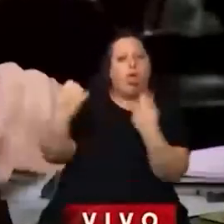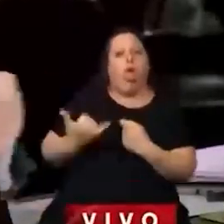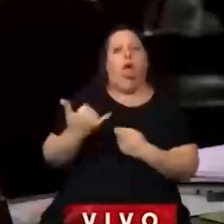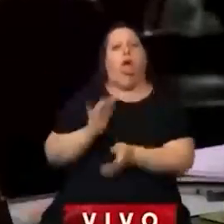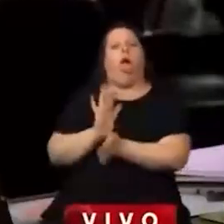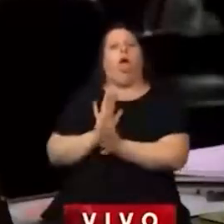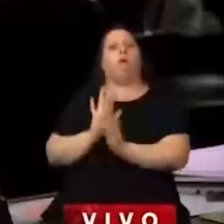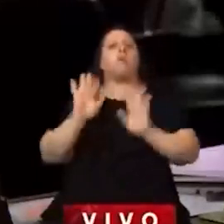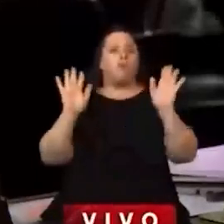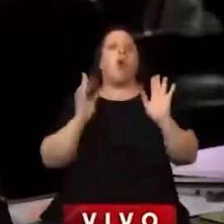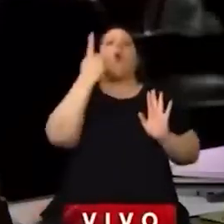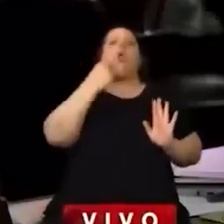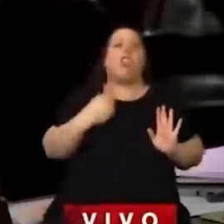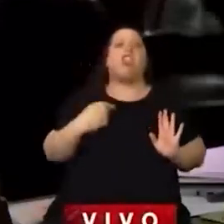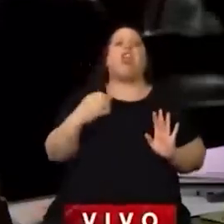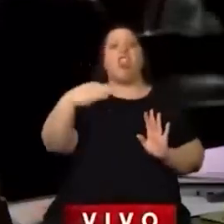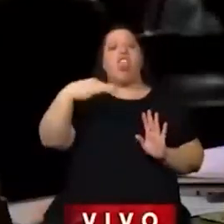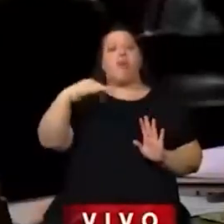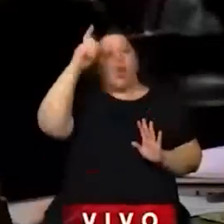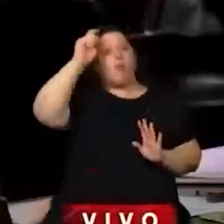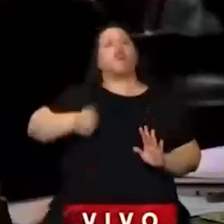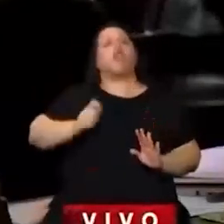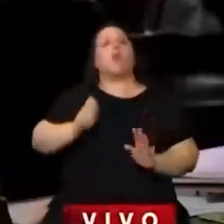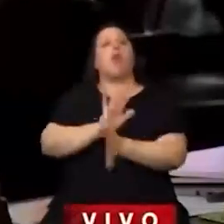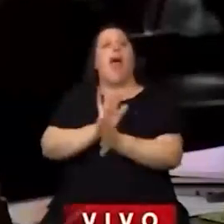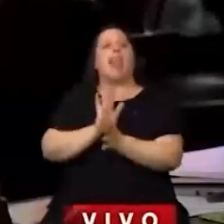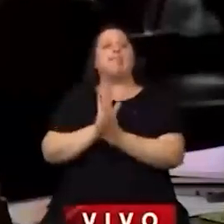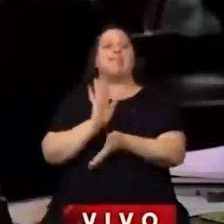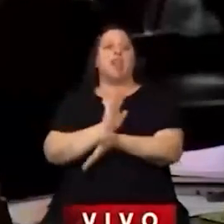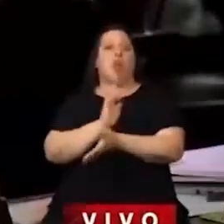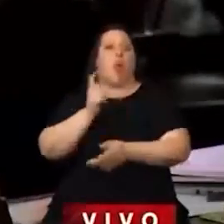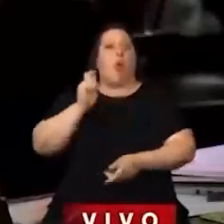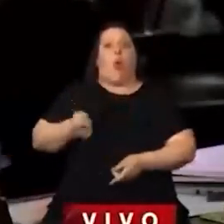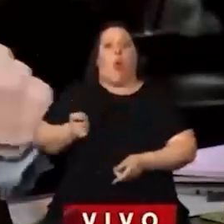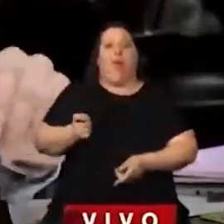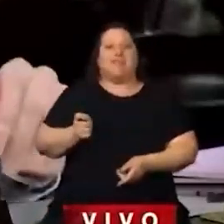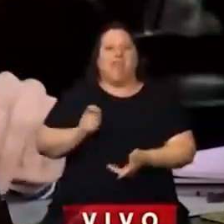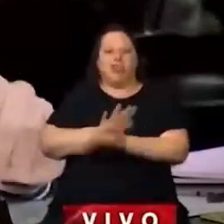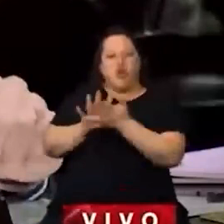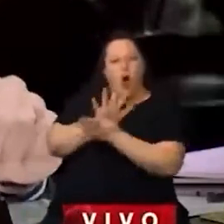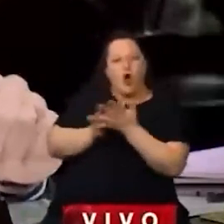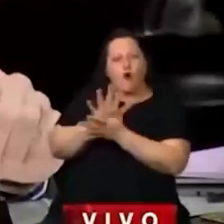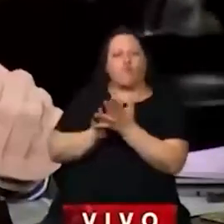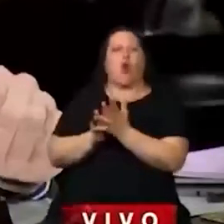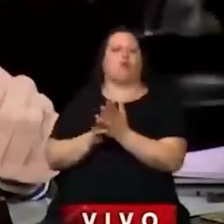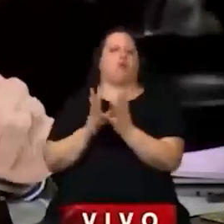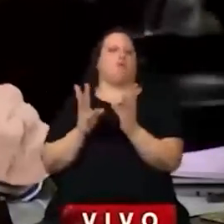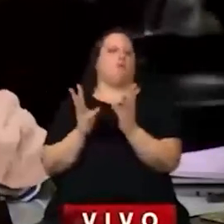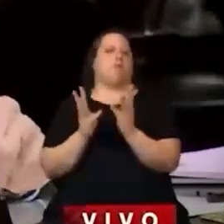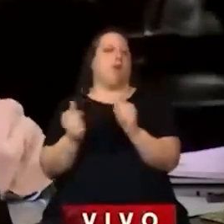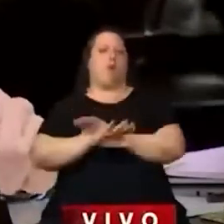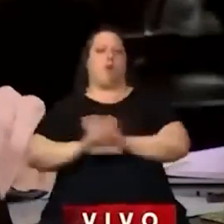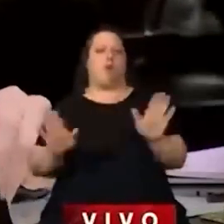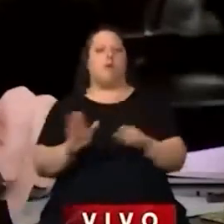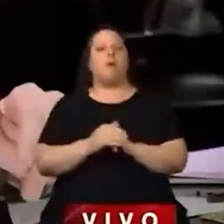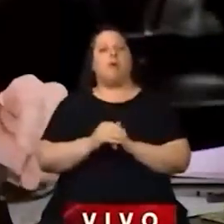que caer en los tribunales y terminar con esos jueces corruptos. Una mujer que pidió que se prueben las pistolas Taser